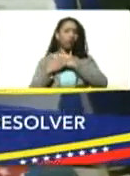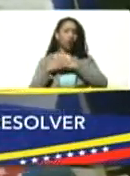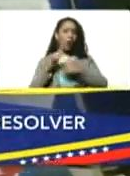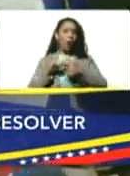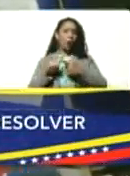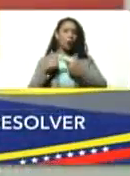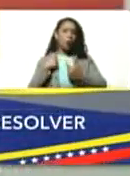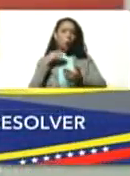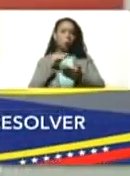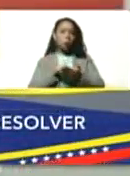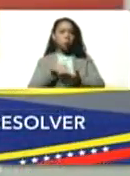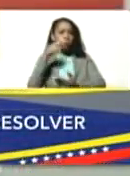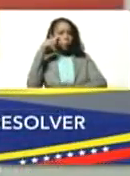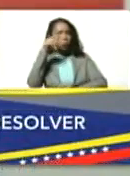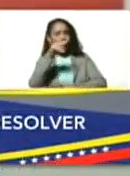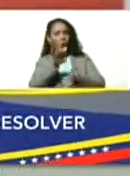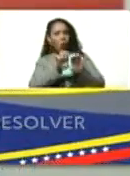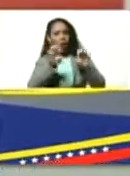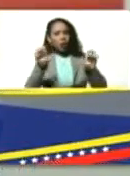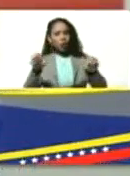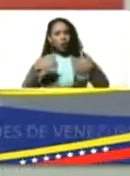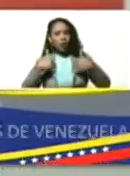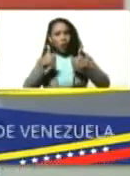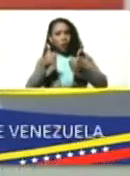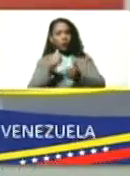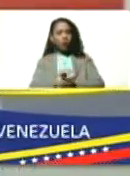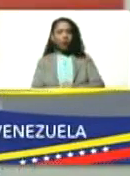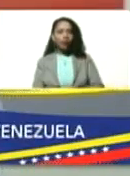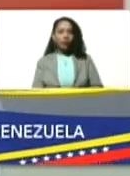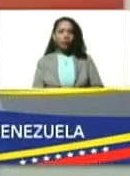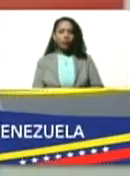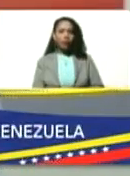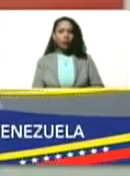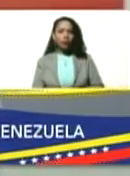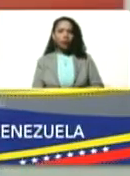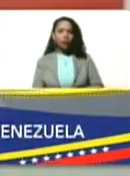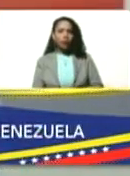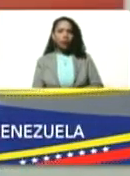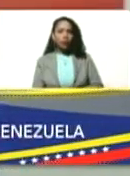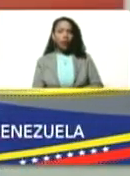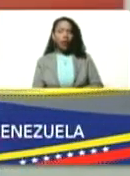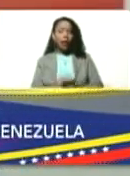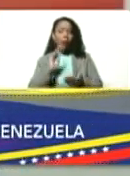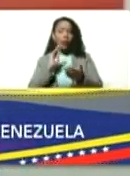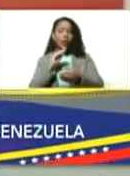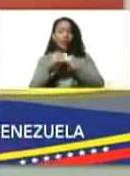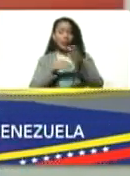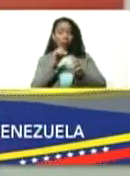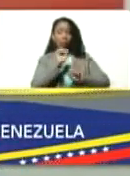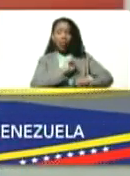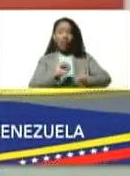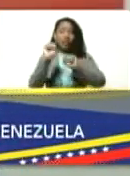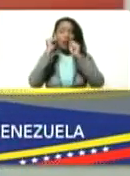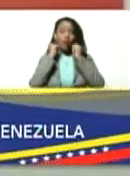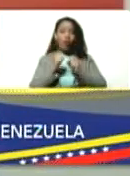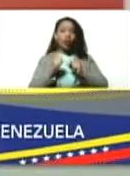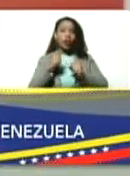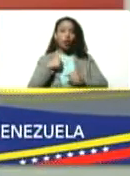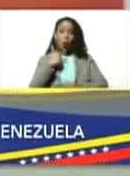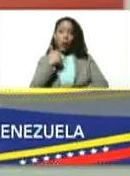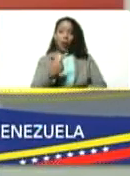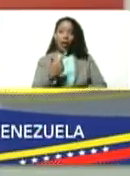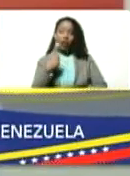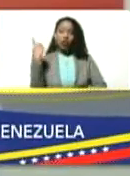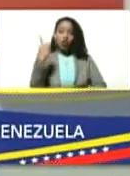entonces me puse a ver educación y salud. Y le metimos duro. Y entonces dije, esto solo